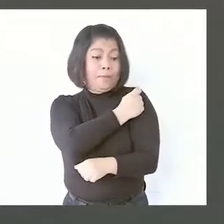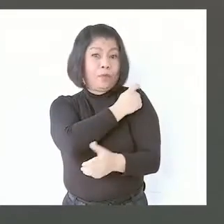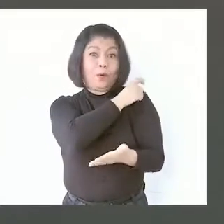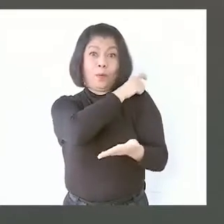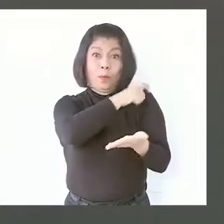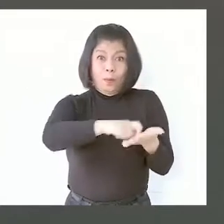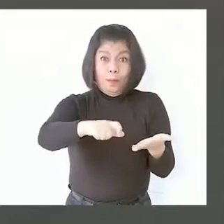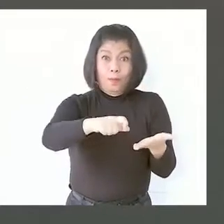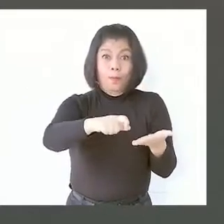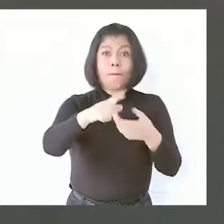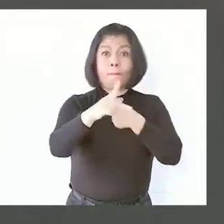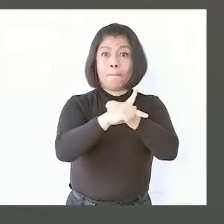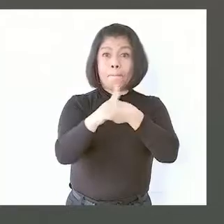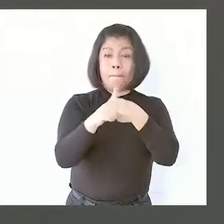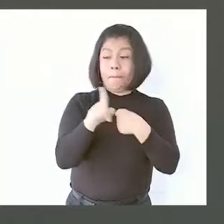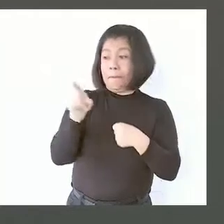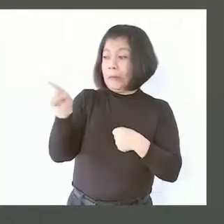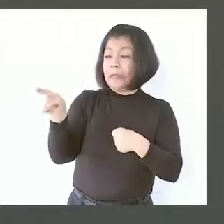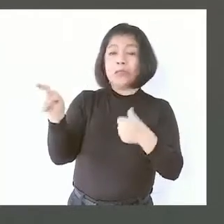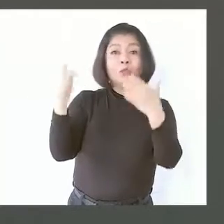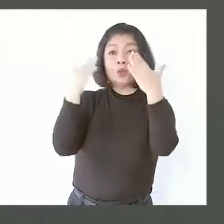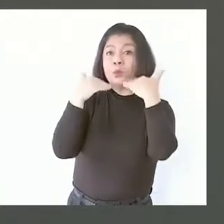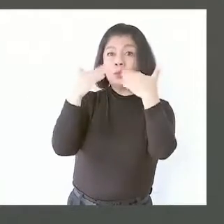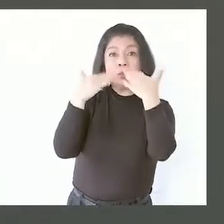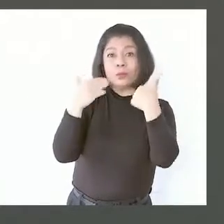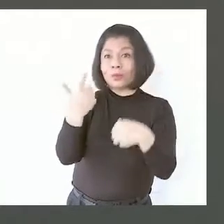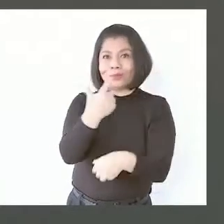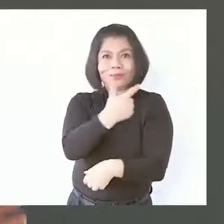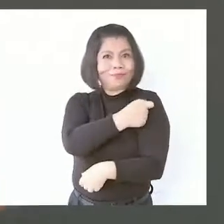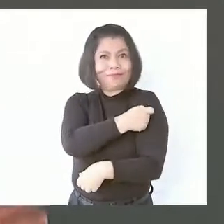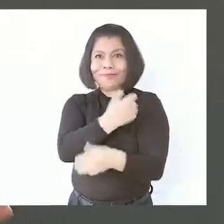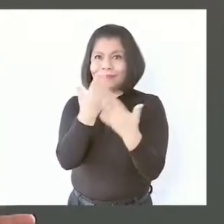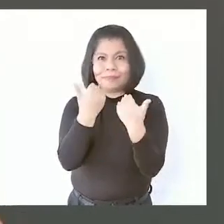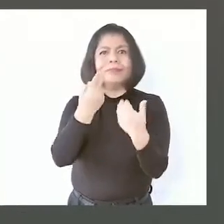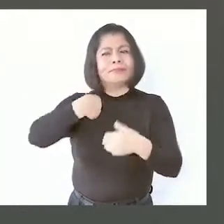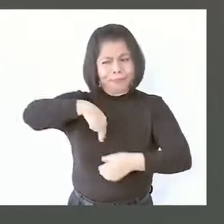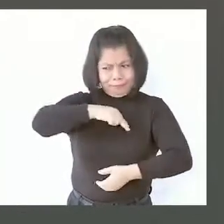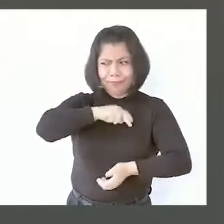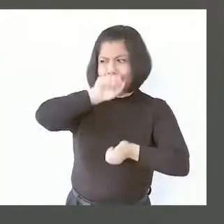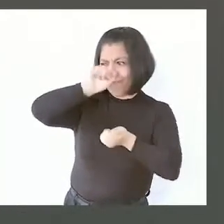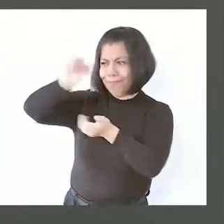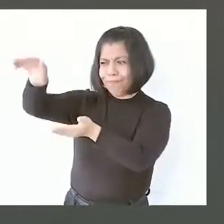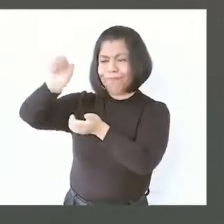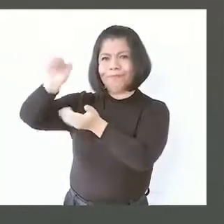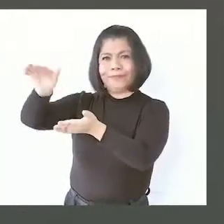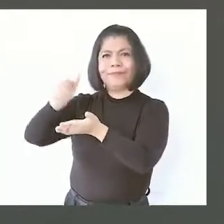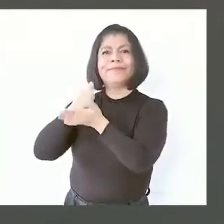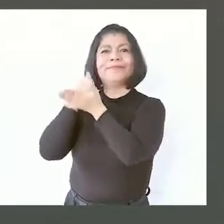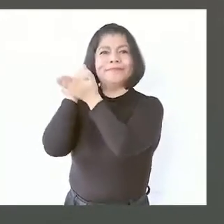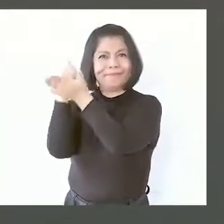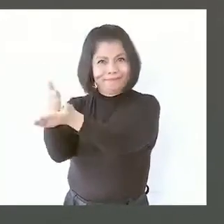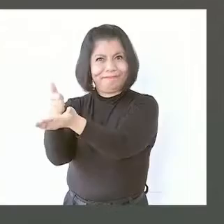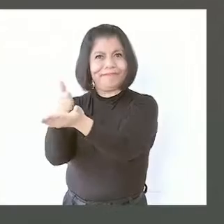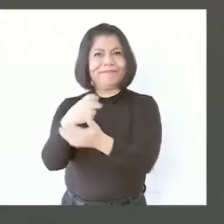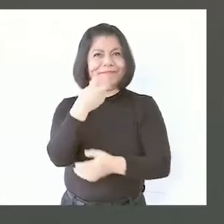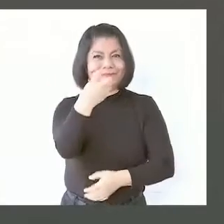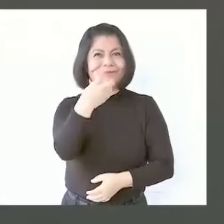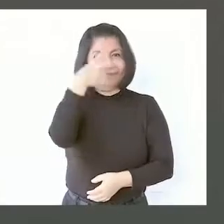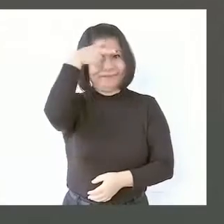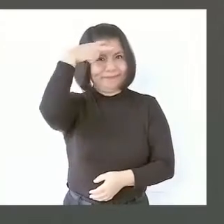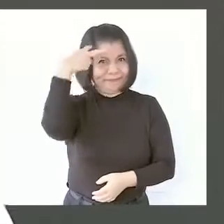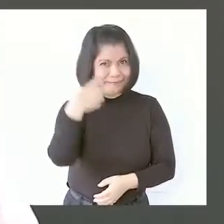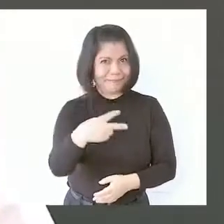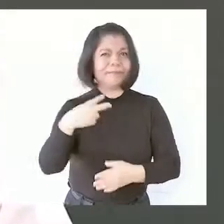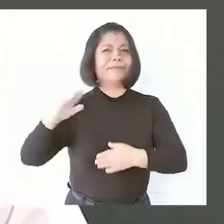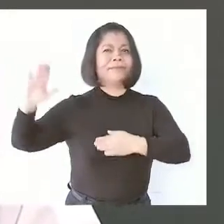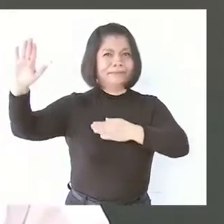En el caso de México, nos hemos propuesto y vamos a cumplir ese propósito de